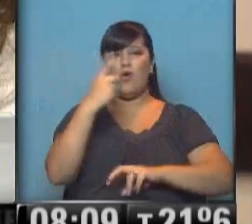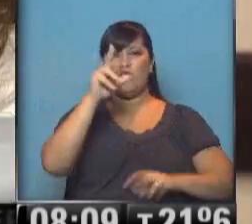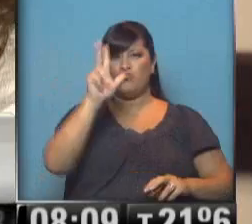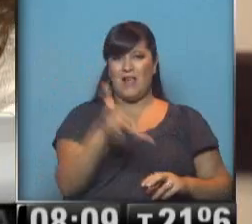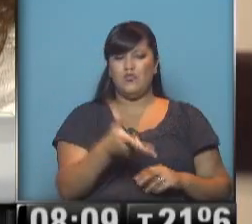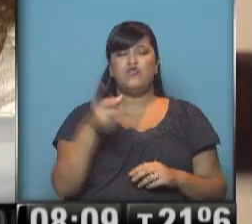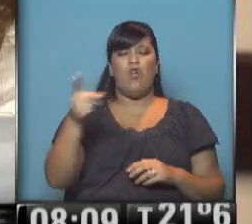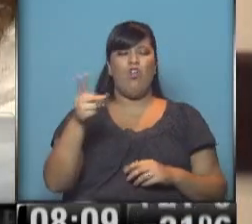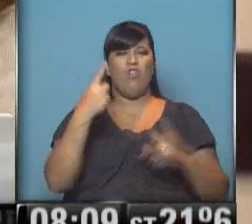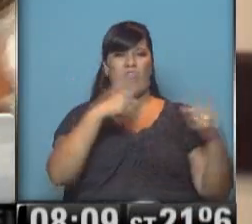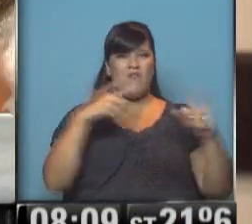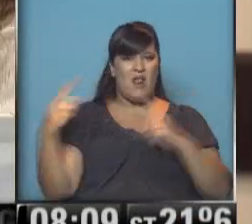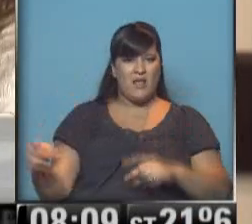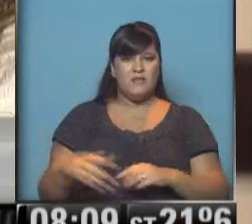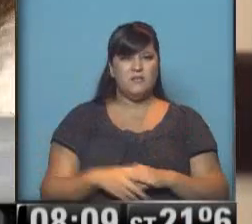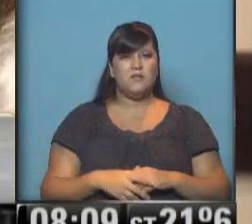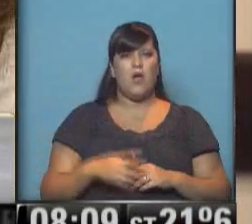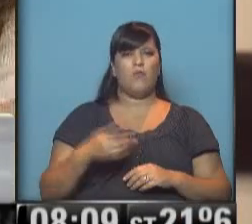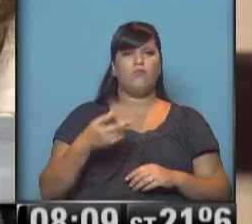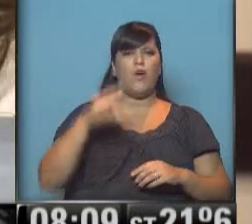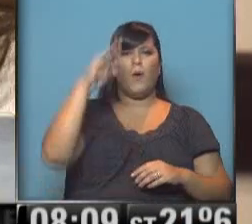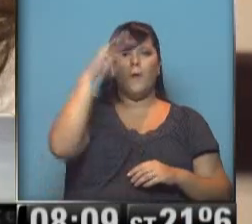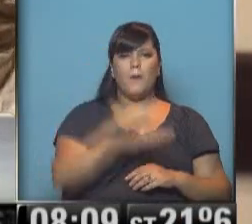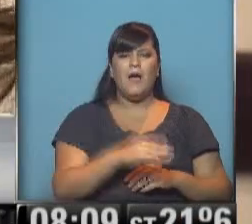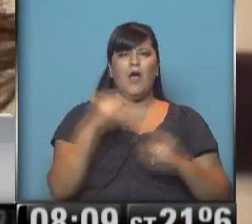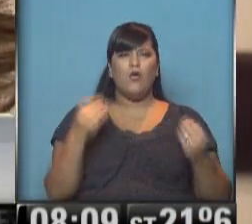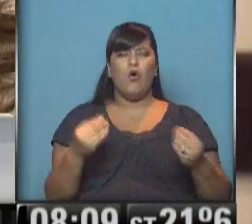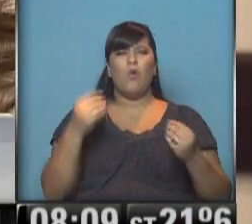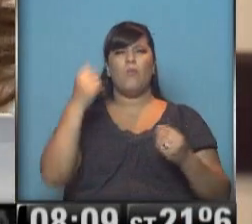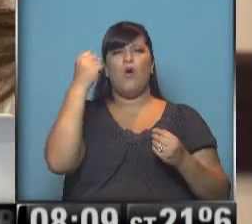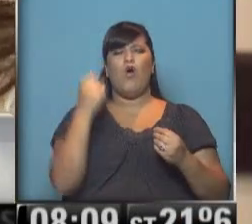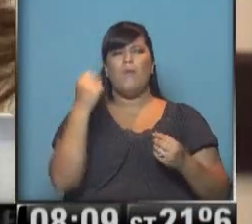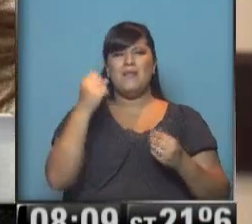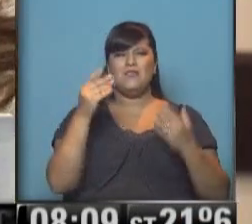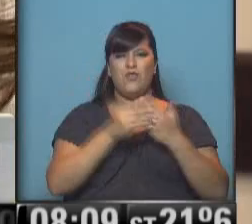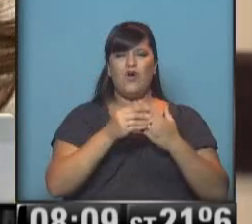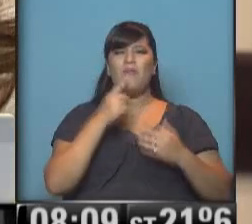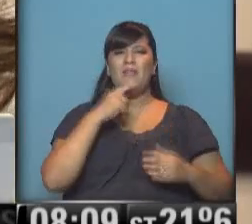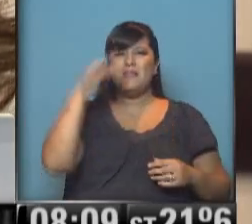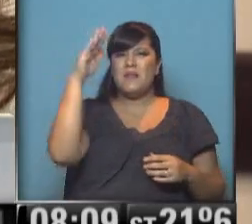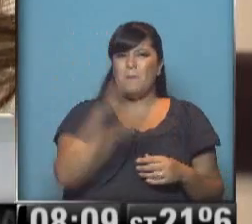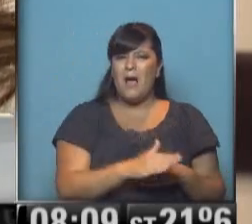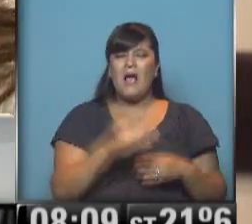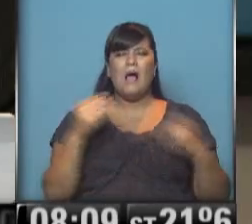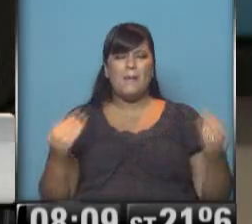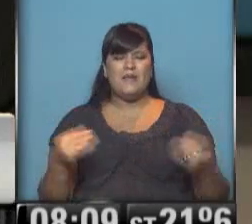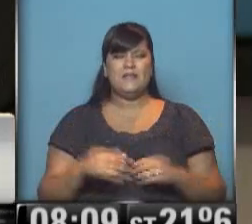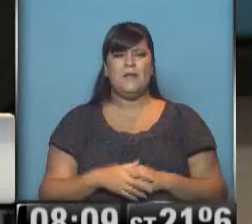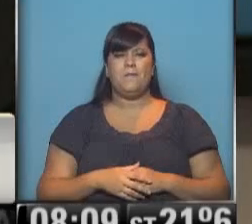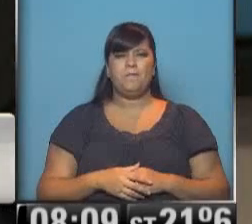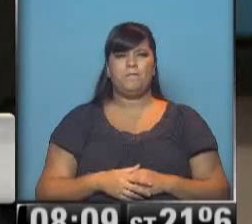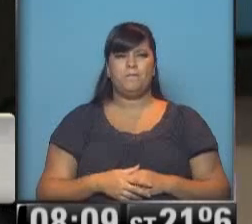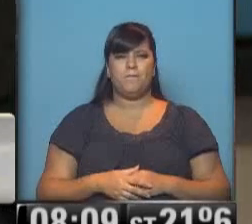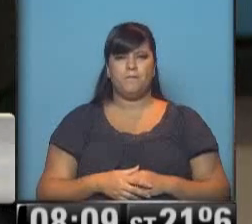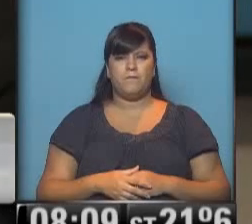debe que baje que se está baja como lo vemos justo aquí si los va haciendo esa señal no esta reducción en el impacto tiene que ver a ver